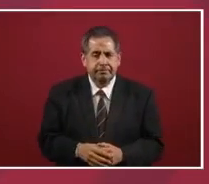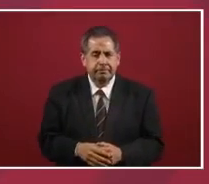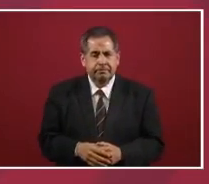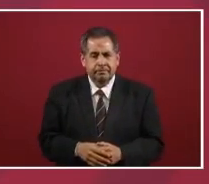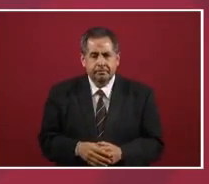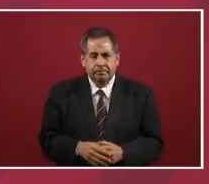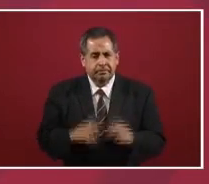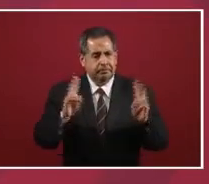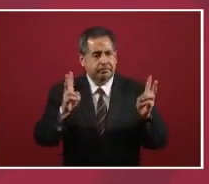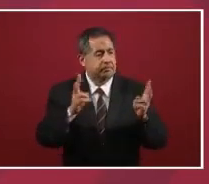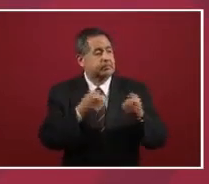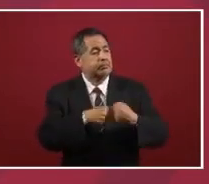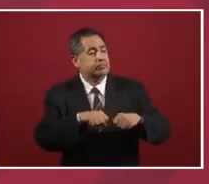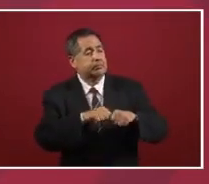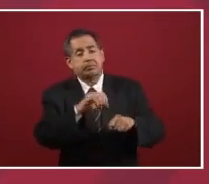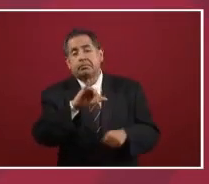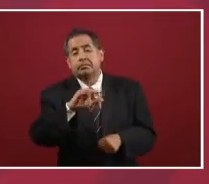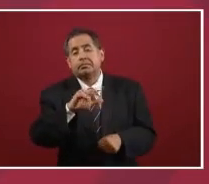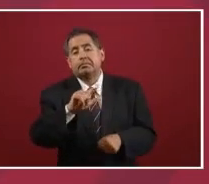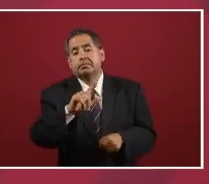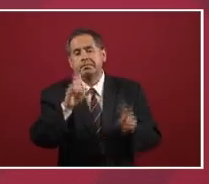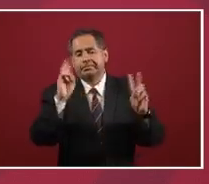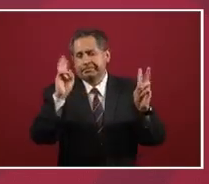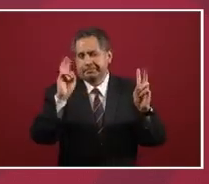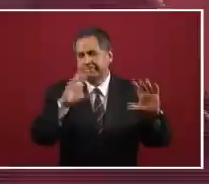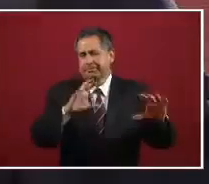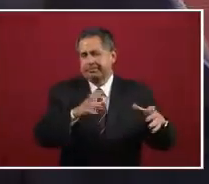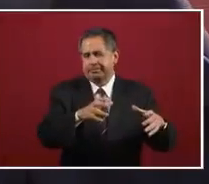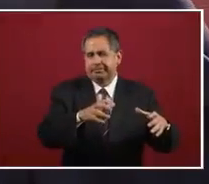la llamada sociedad civil,